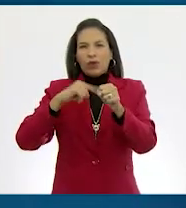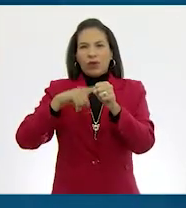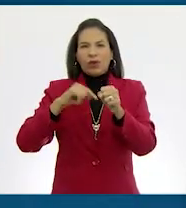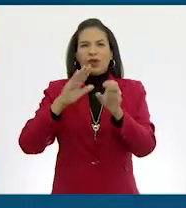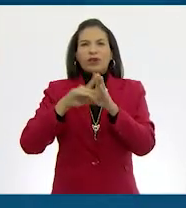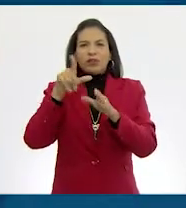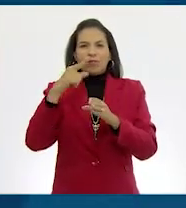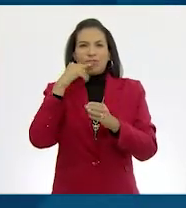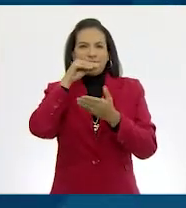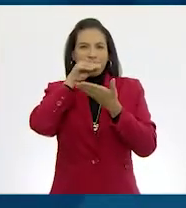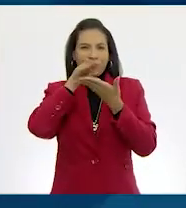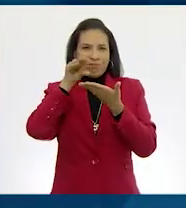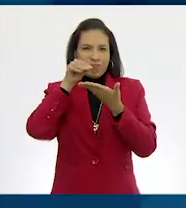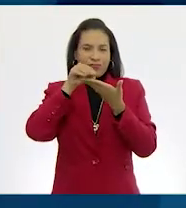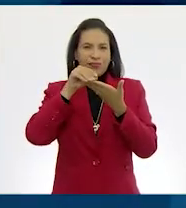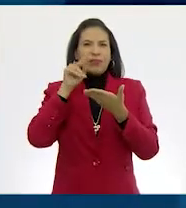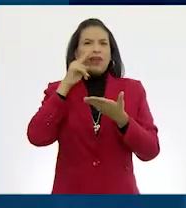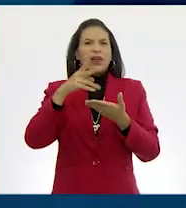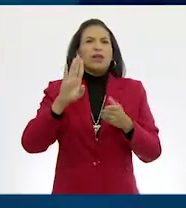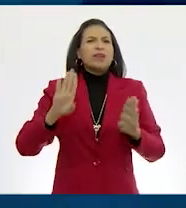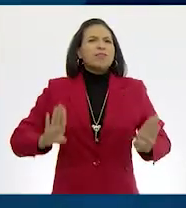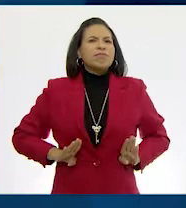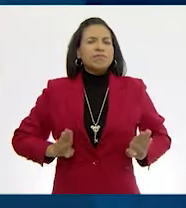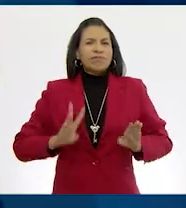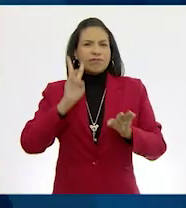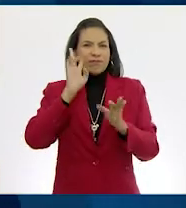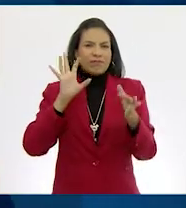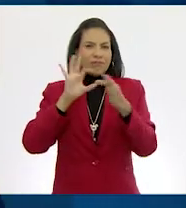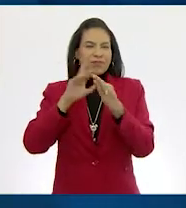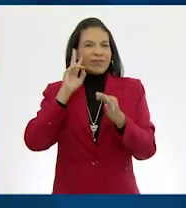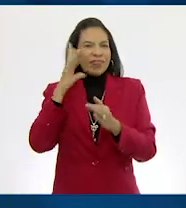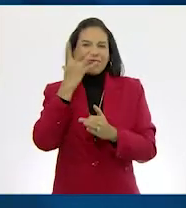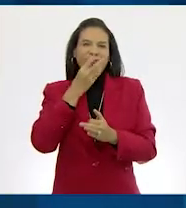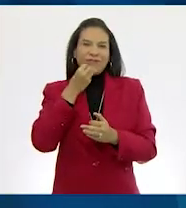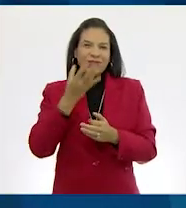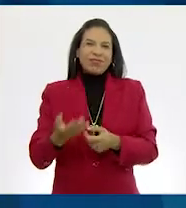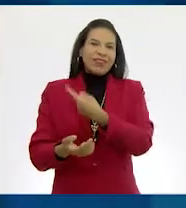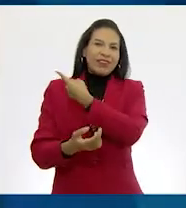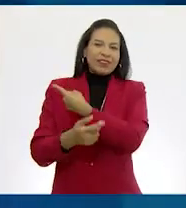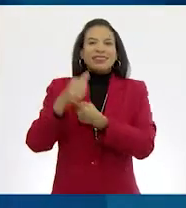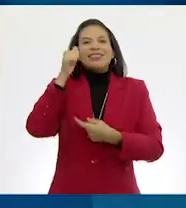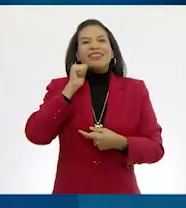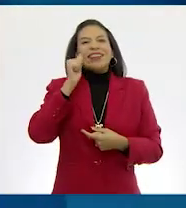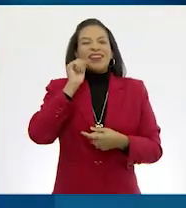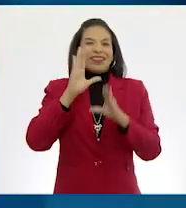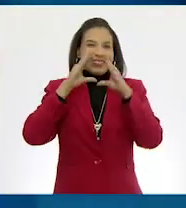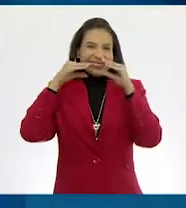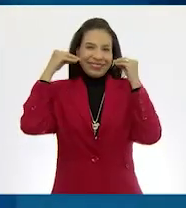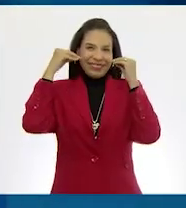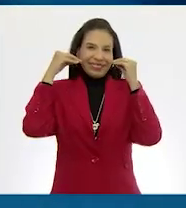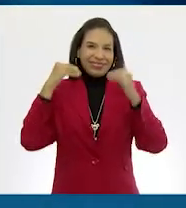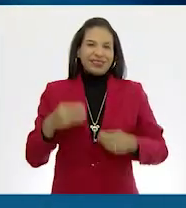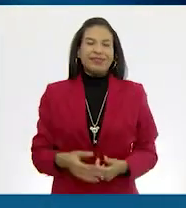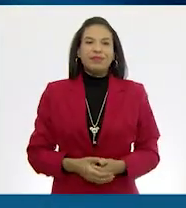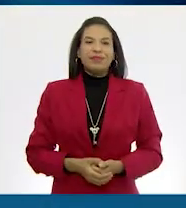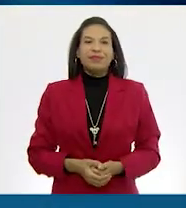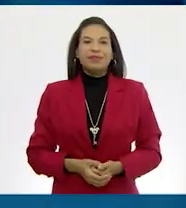labios estas características le dan un rostro carismático como si llevara siempre una sonrisa